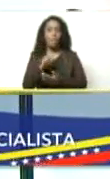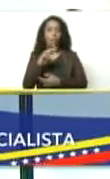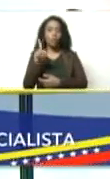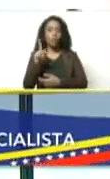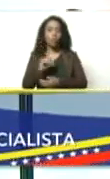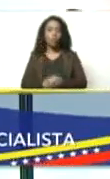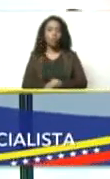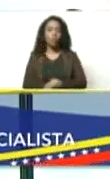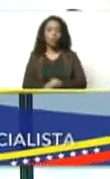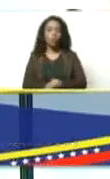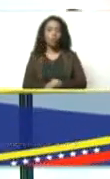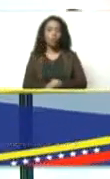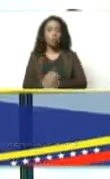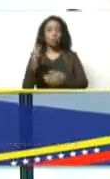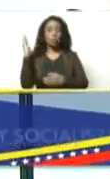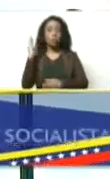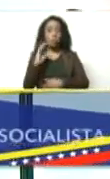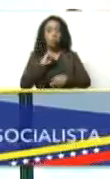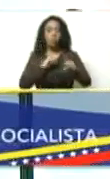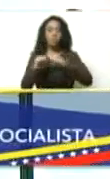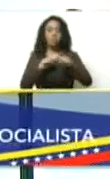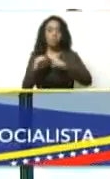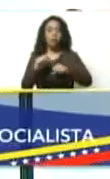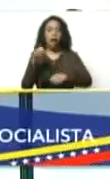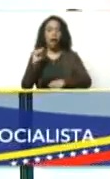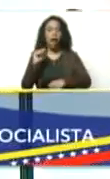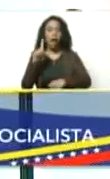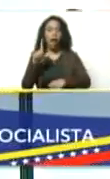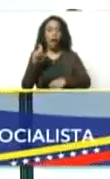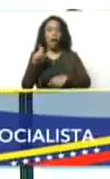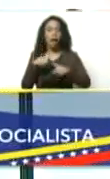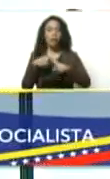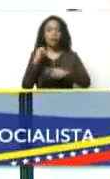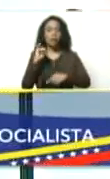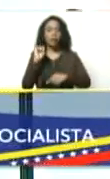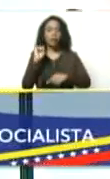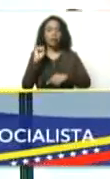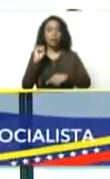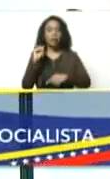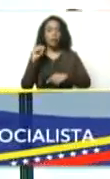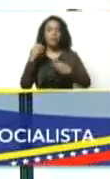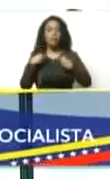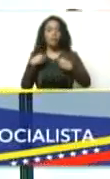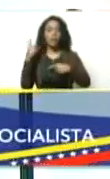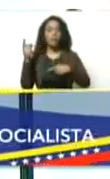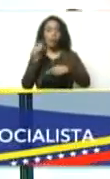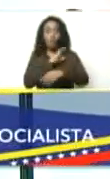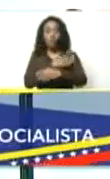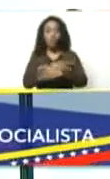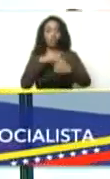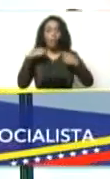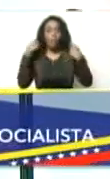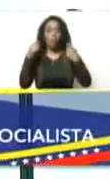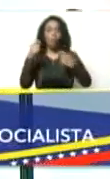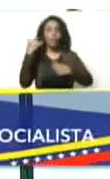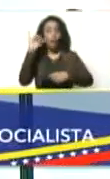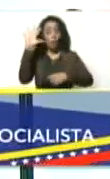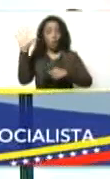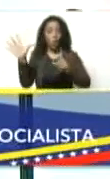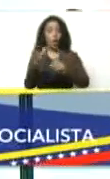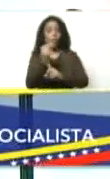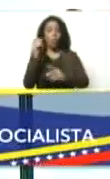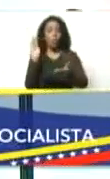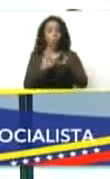2021, que viene del movimiento Alexis Vive y de toda esa fuerza popular, y que ha ido logrando incorporar a